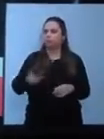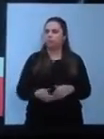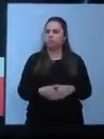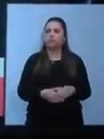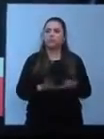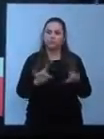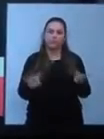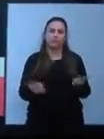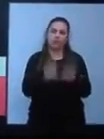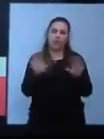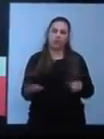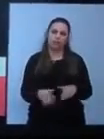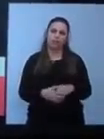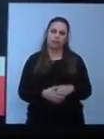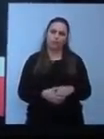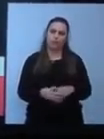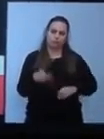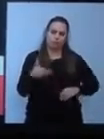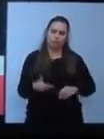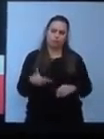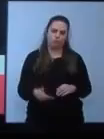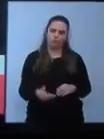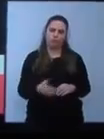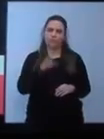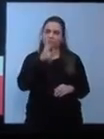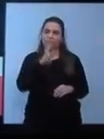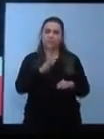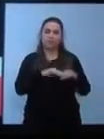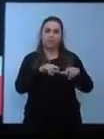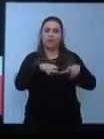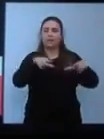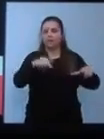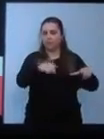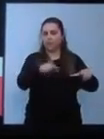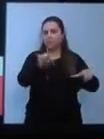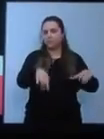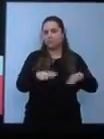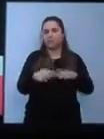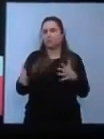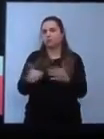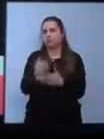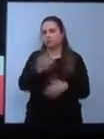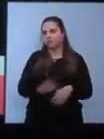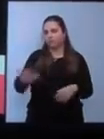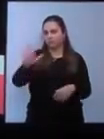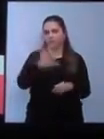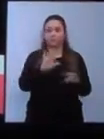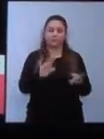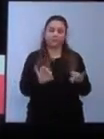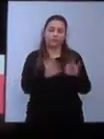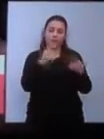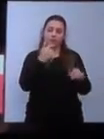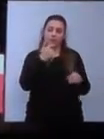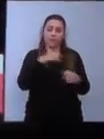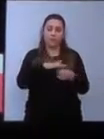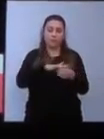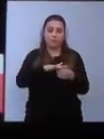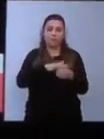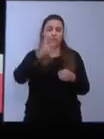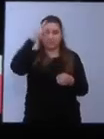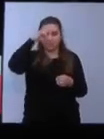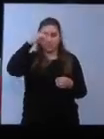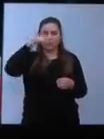Desde luego que sí, son importantísimas, tanto directamente para la estación como para toda la comarca. Hay que decir que, bueno, aunque estamos ya en la provincia de Salamanca,